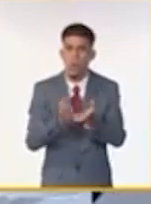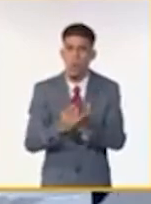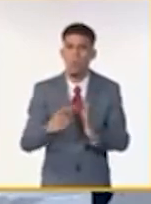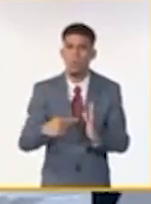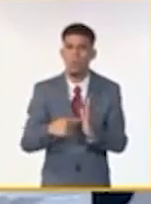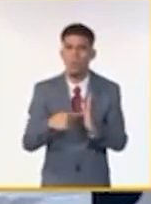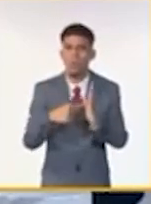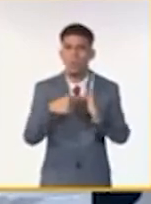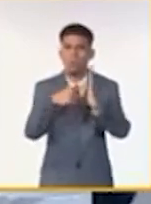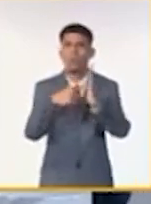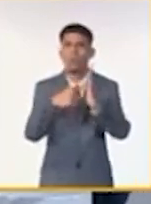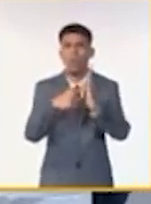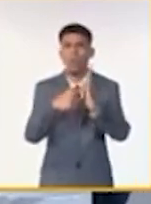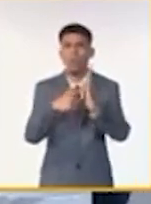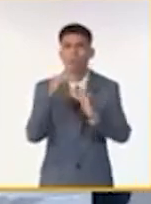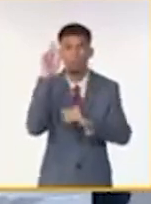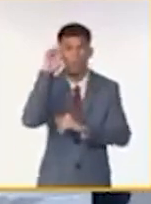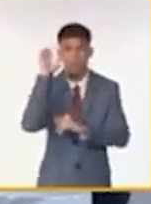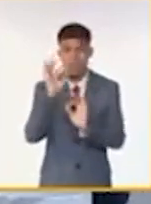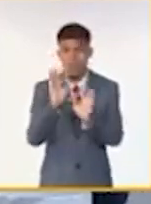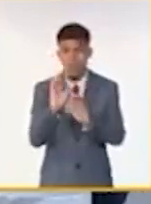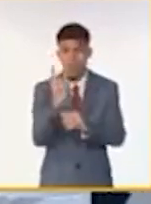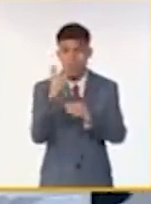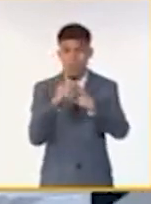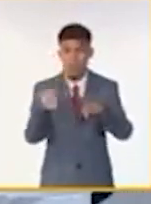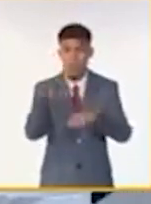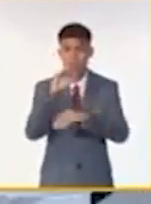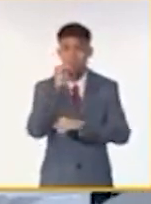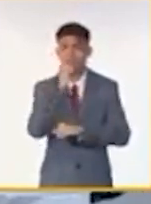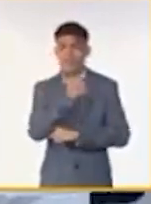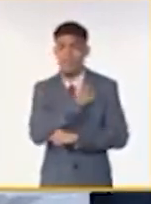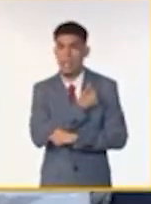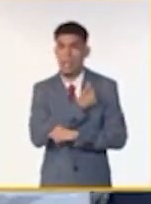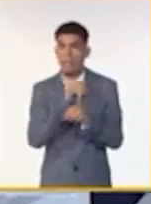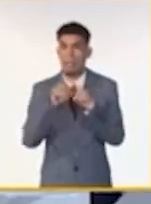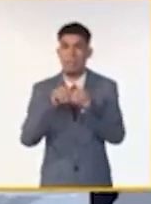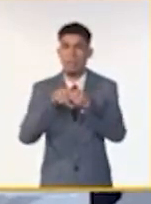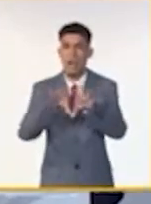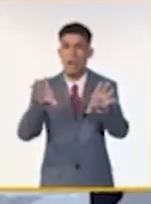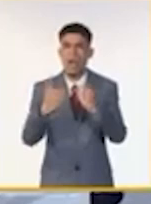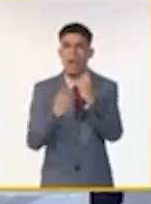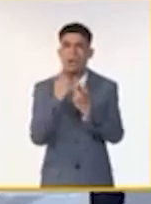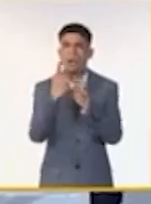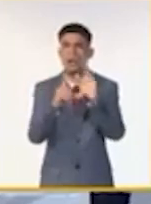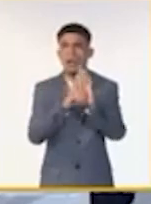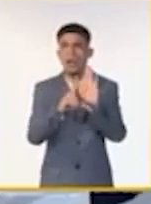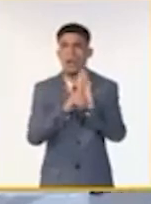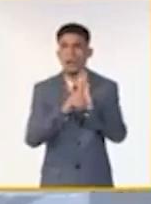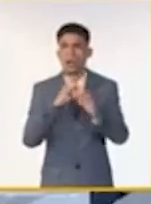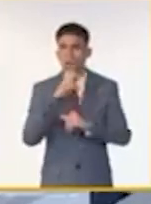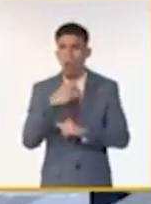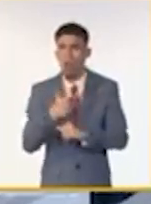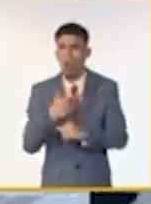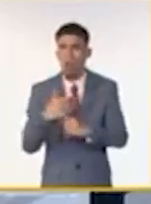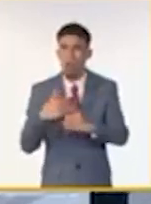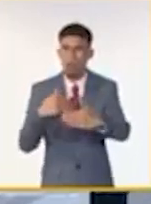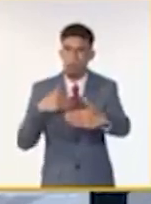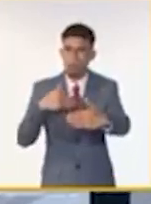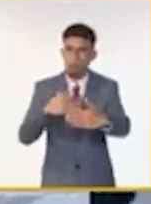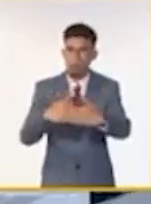lo que él anunció en diciembre pasado y dónde se avanza hasta dónde se avanzado que